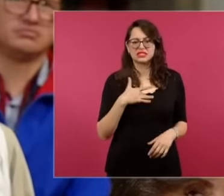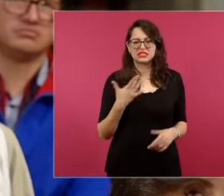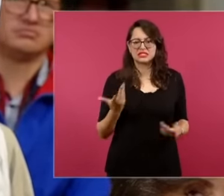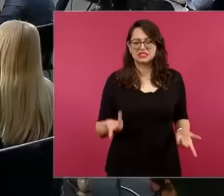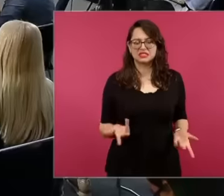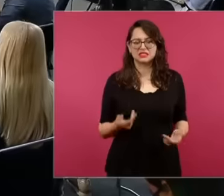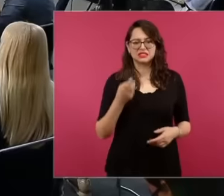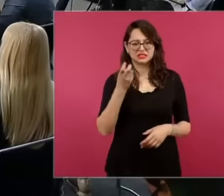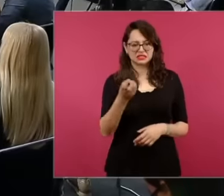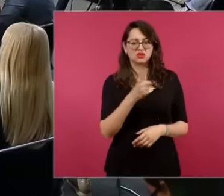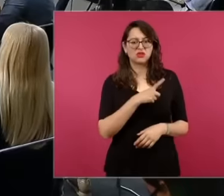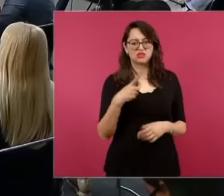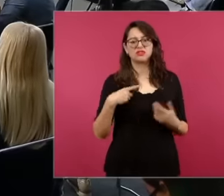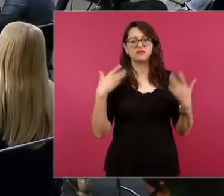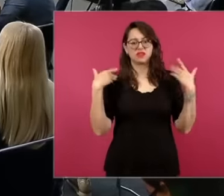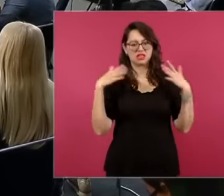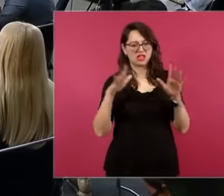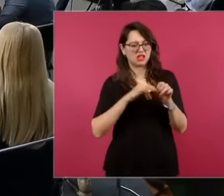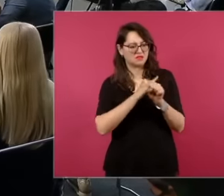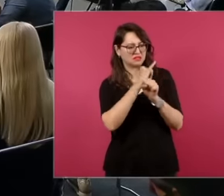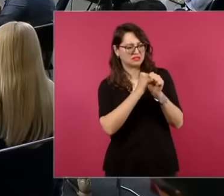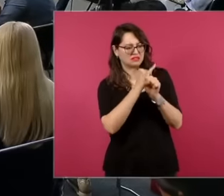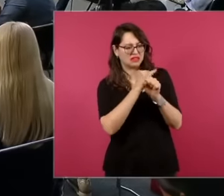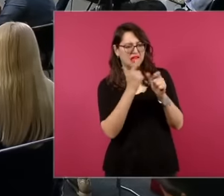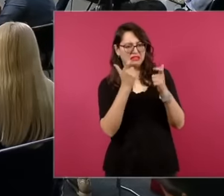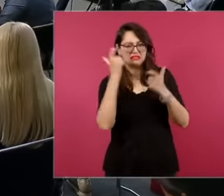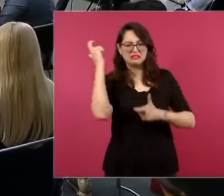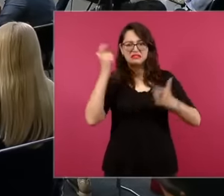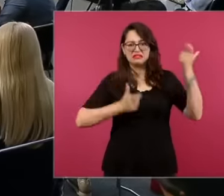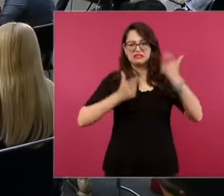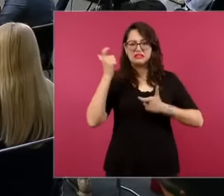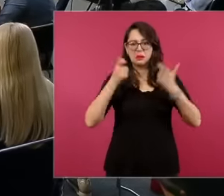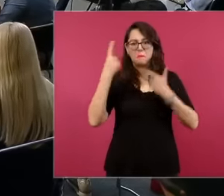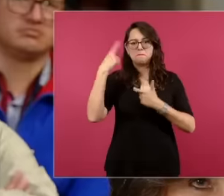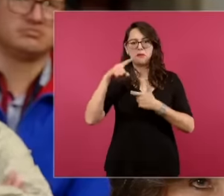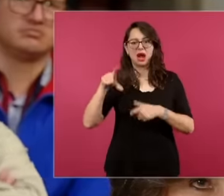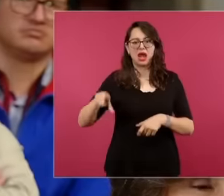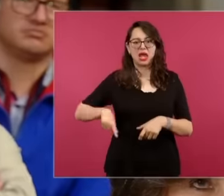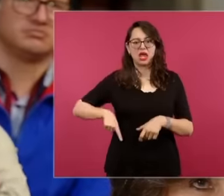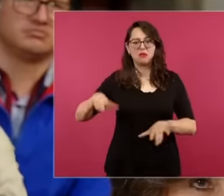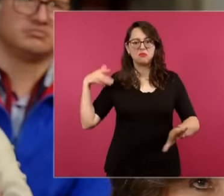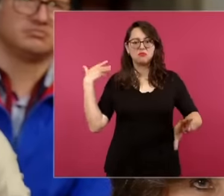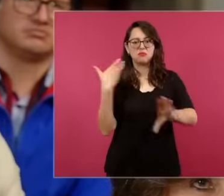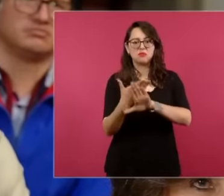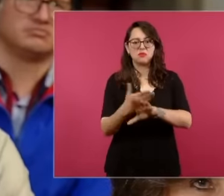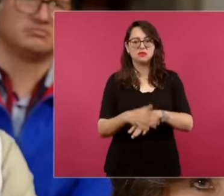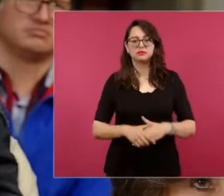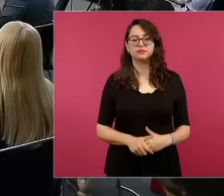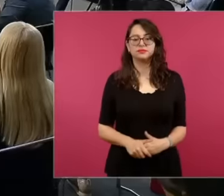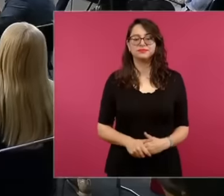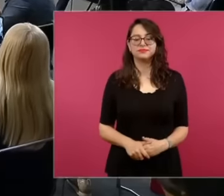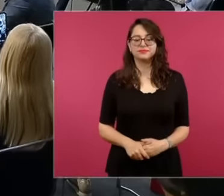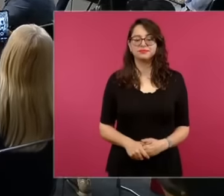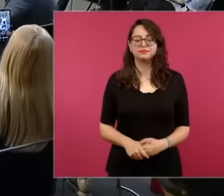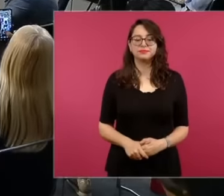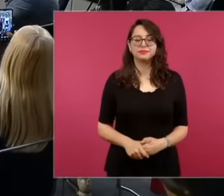un tema también investigar de dónde vienen todos estos dineros para golpear a su gobierno? No,